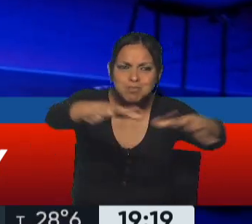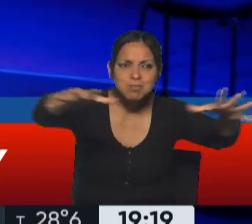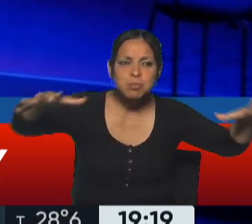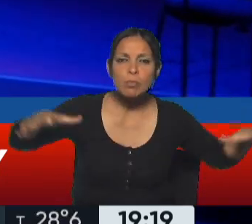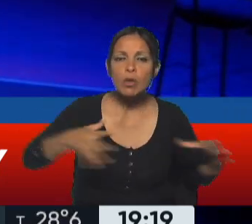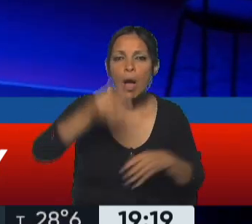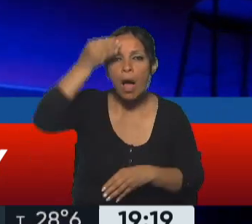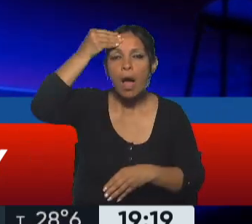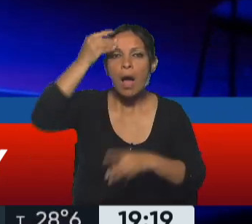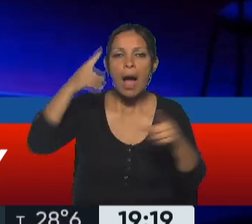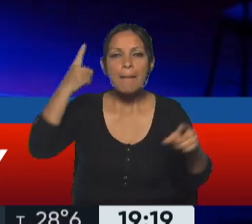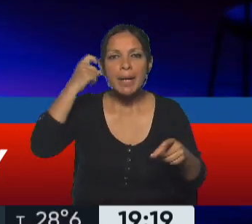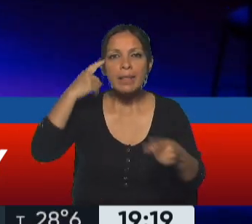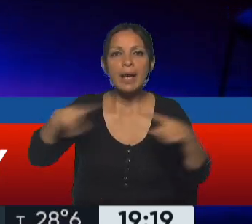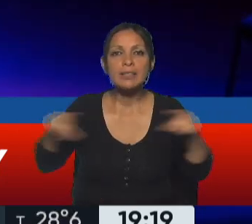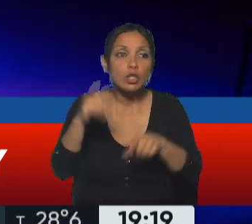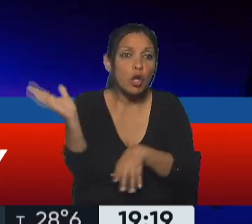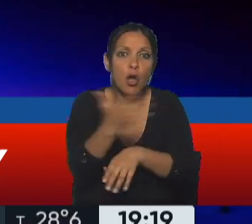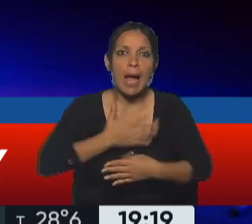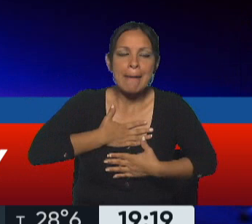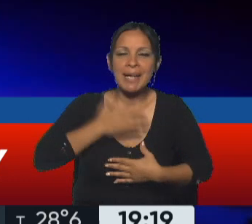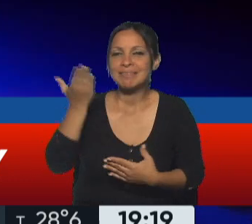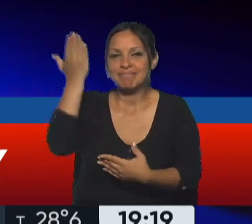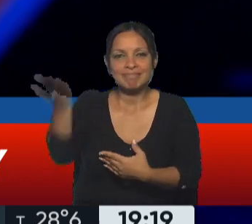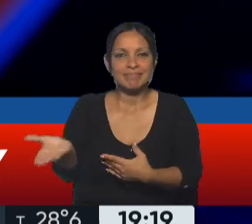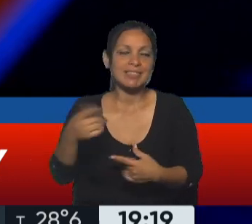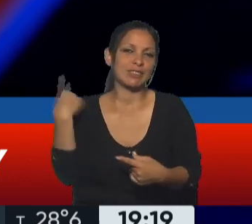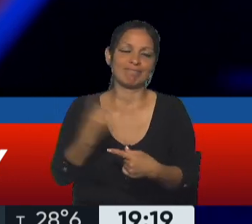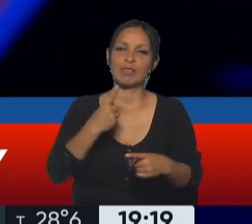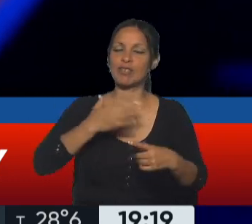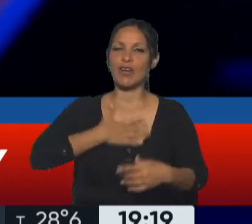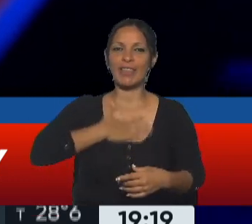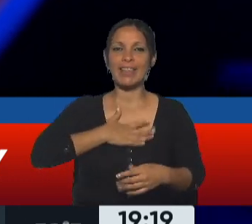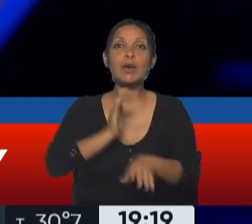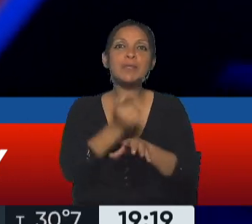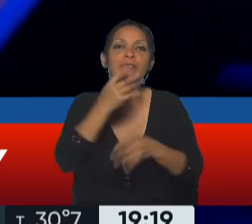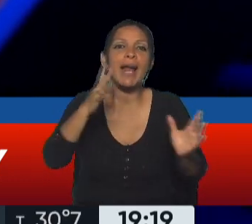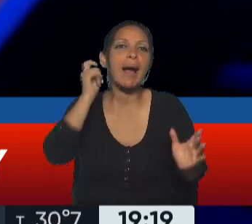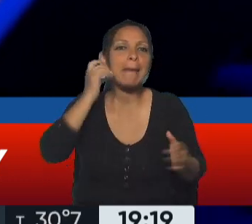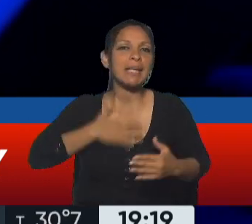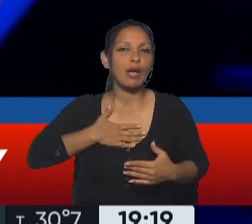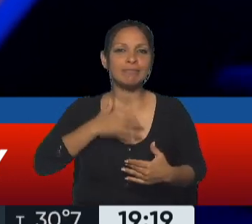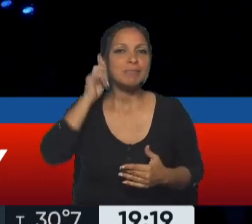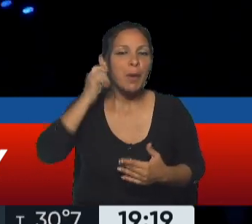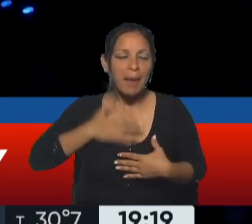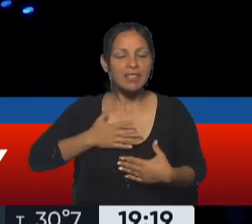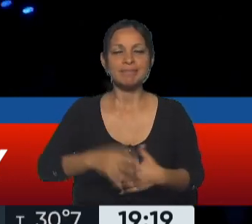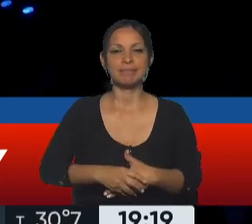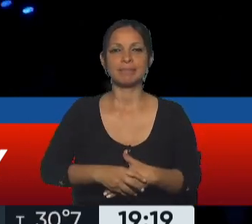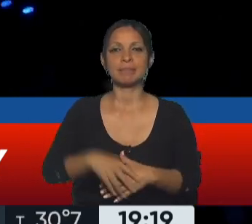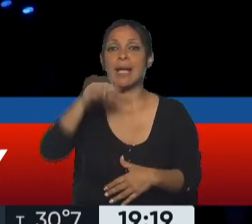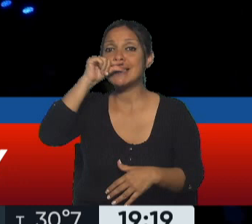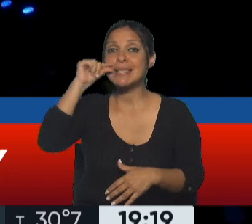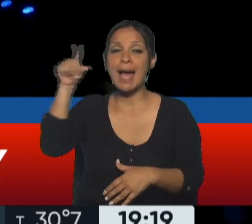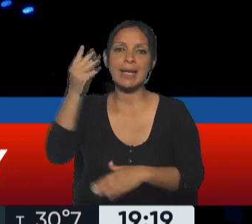canciones y que hoy la gente lo ame profundamente, así que celebramos como si fuera mi cumpleaños, te juro. Charly García es un representante,